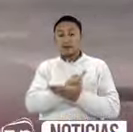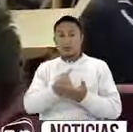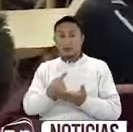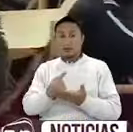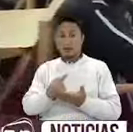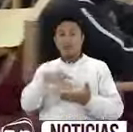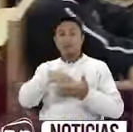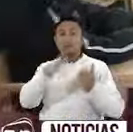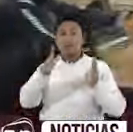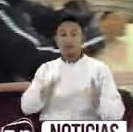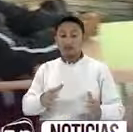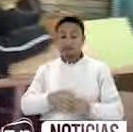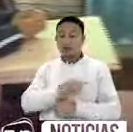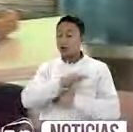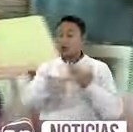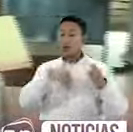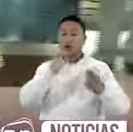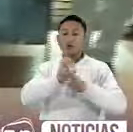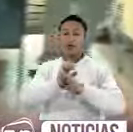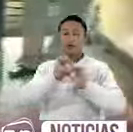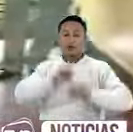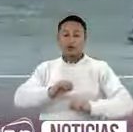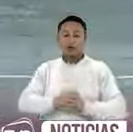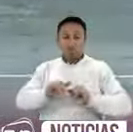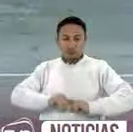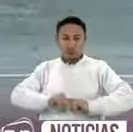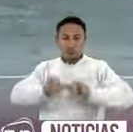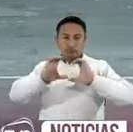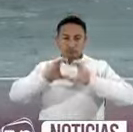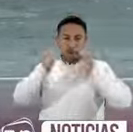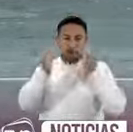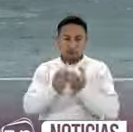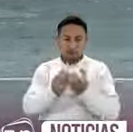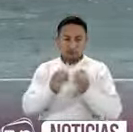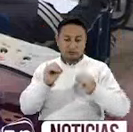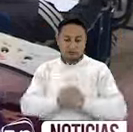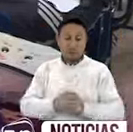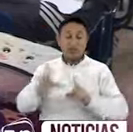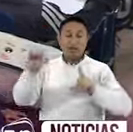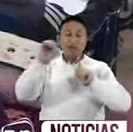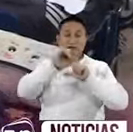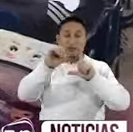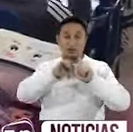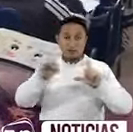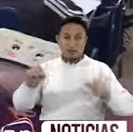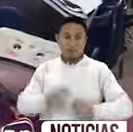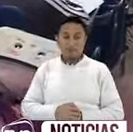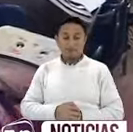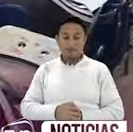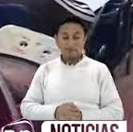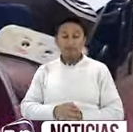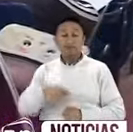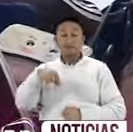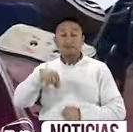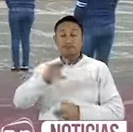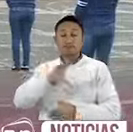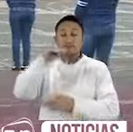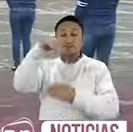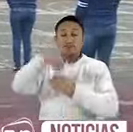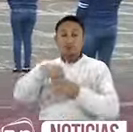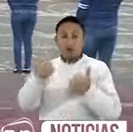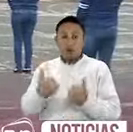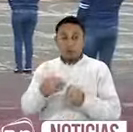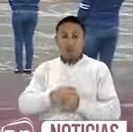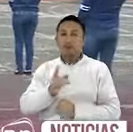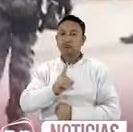los estudiantes de todo el país deberán continuar recibiendo clases en modalidad virtual. La presencialidad aún no